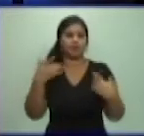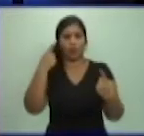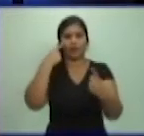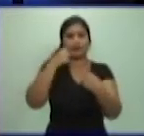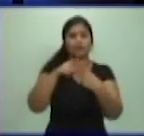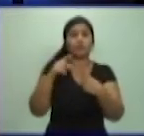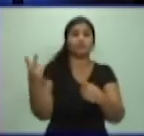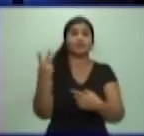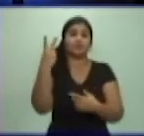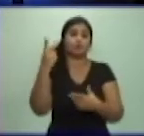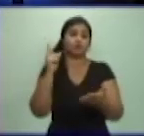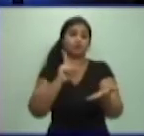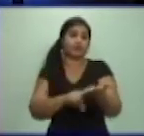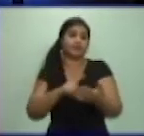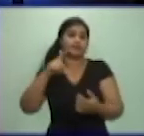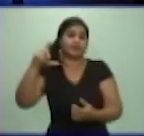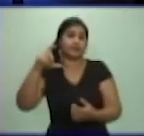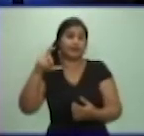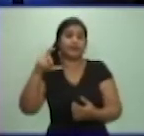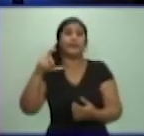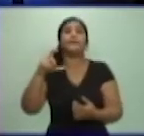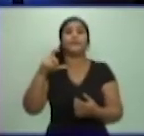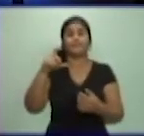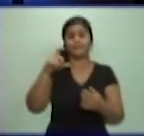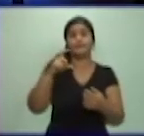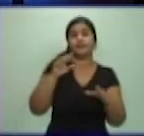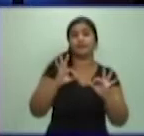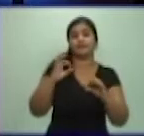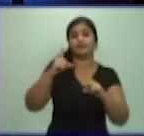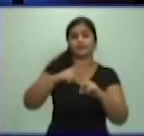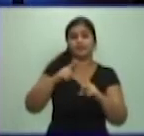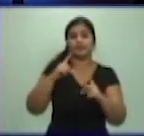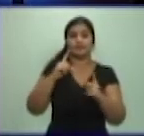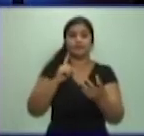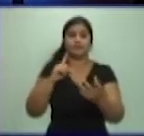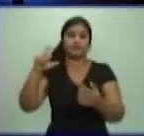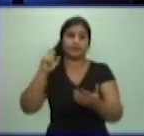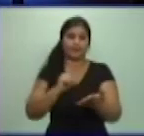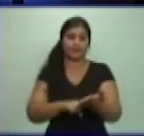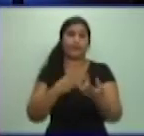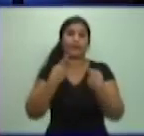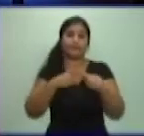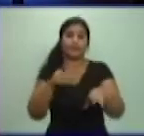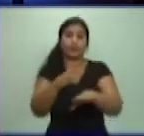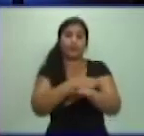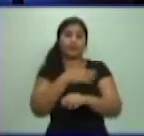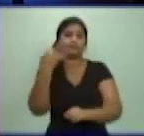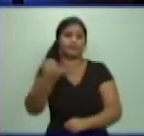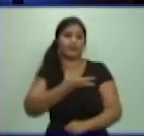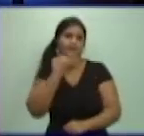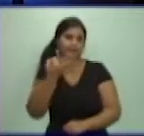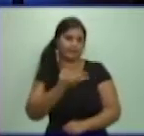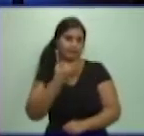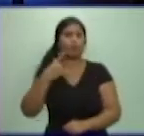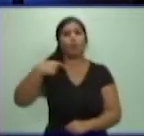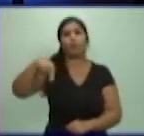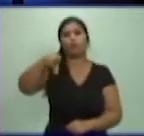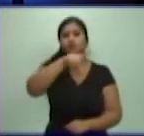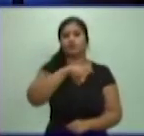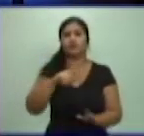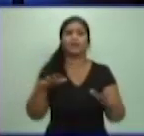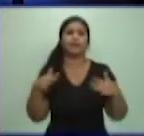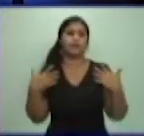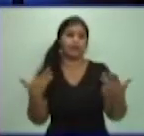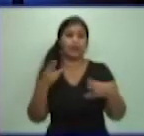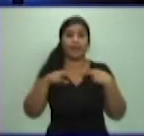parcial. Pero como ya les expliqué en la clase anterior, usted, y al inicio de la clase, usted si hace el